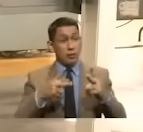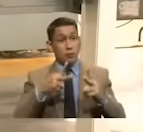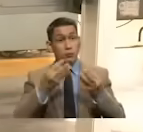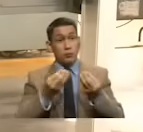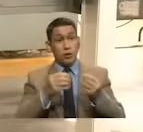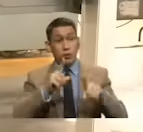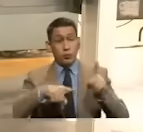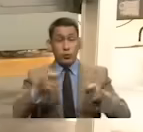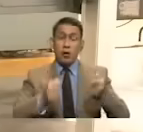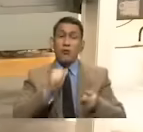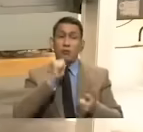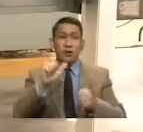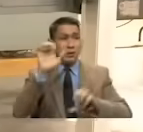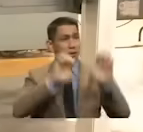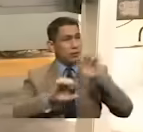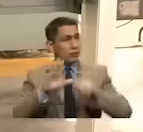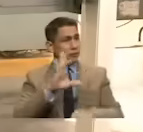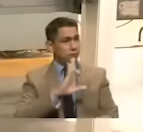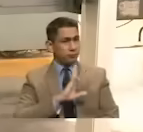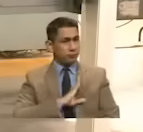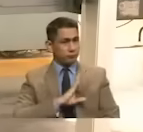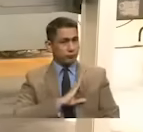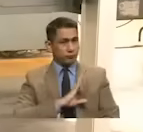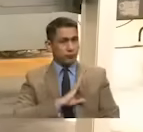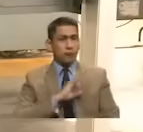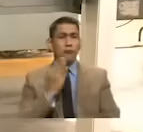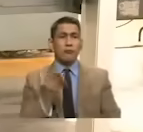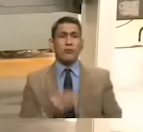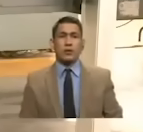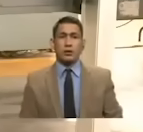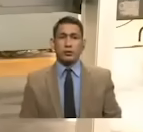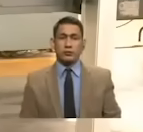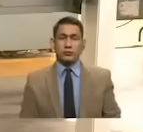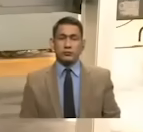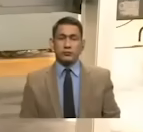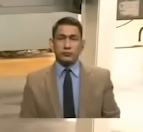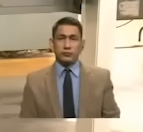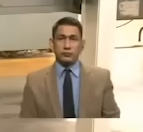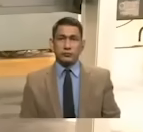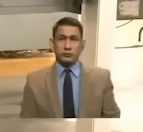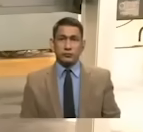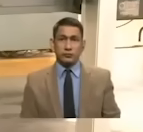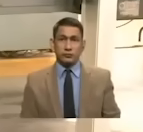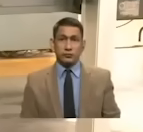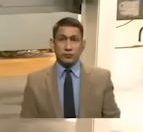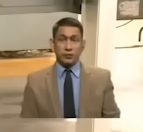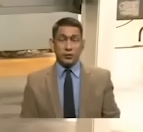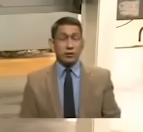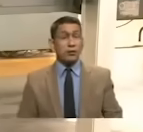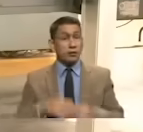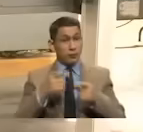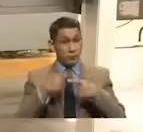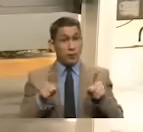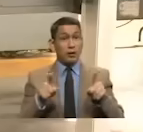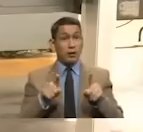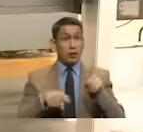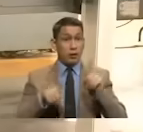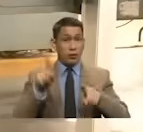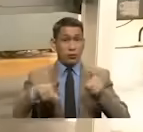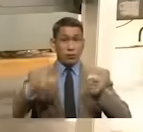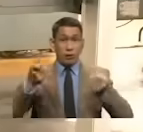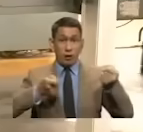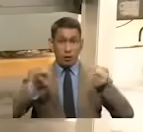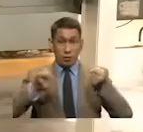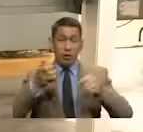embargo, también hay ciudadanos que han llegado con anticipación, que tienen otros dígitos posteriores a la calendarización, sin embargo,